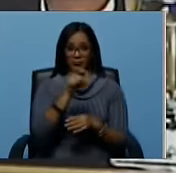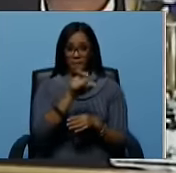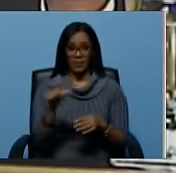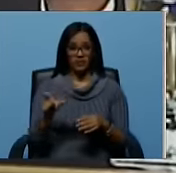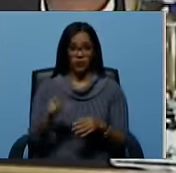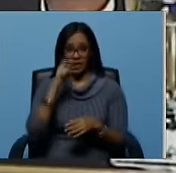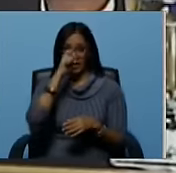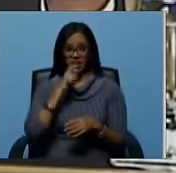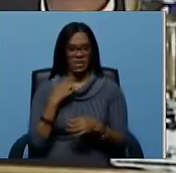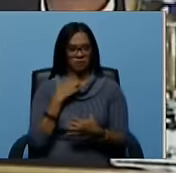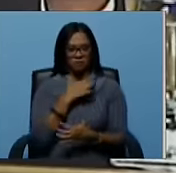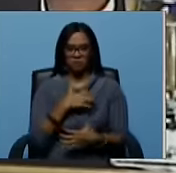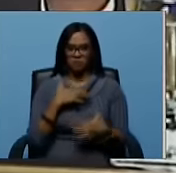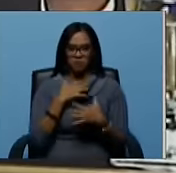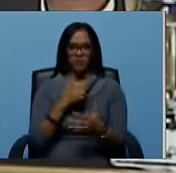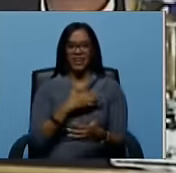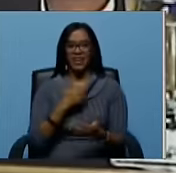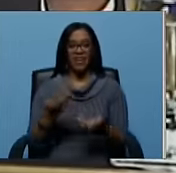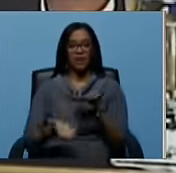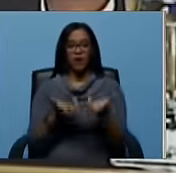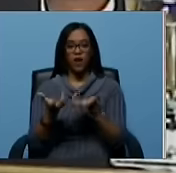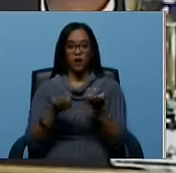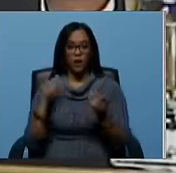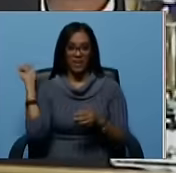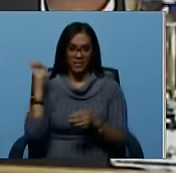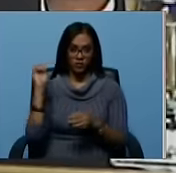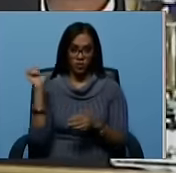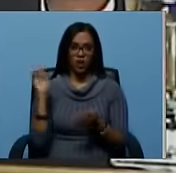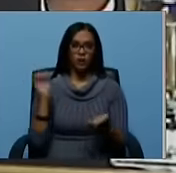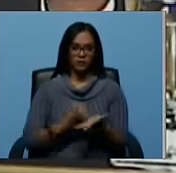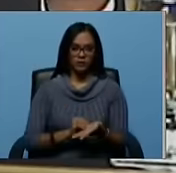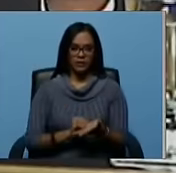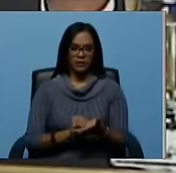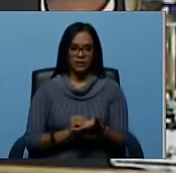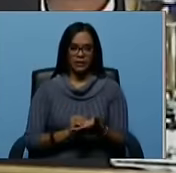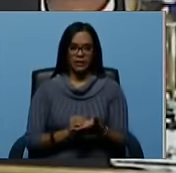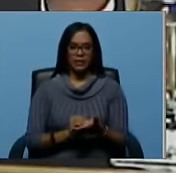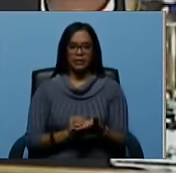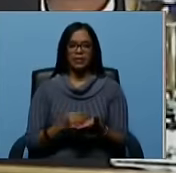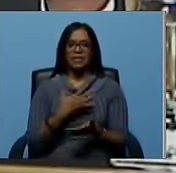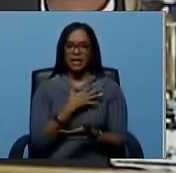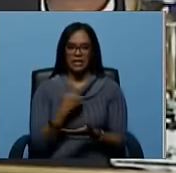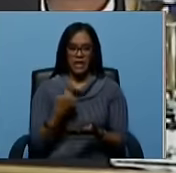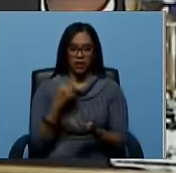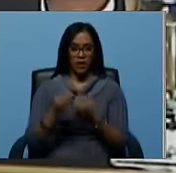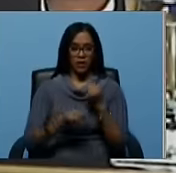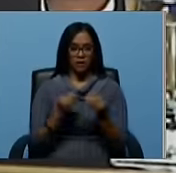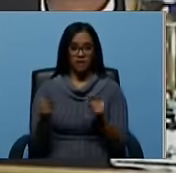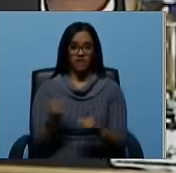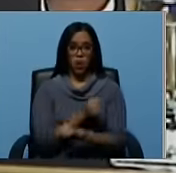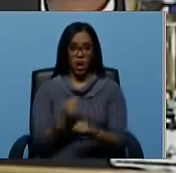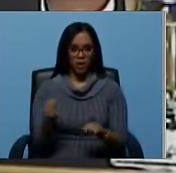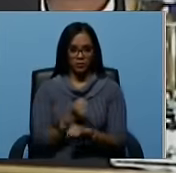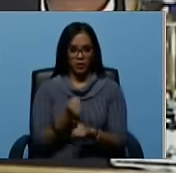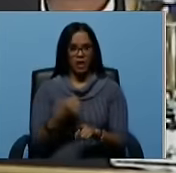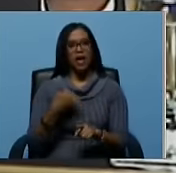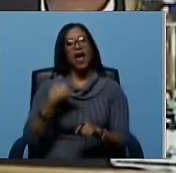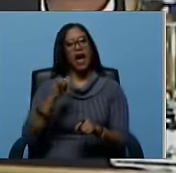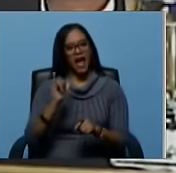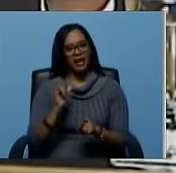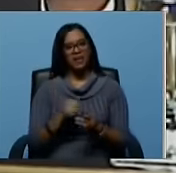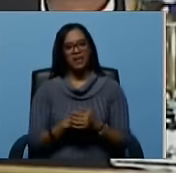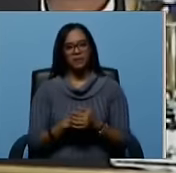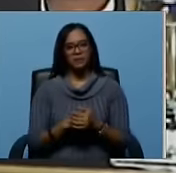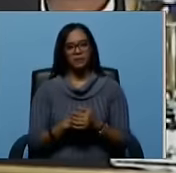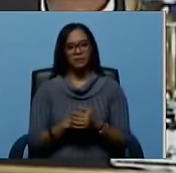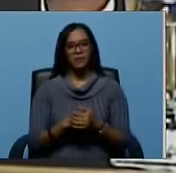los odiadores, los que quisieron prender este país otra vez, quisieron generar violencia, hay que dejarlos con las ganas,